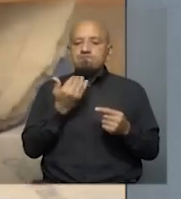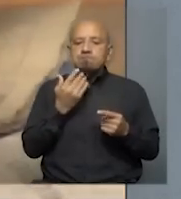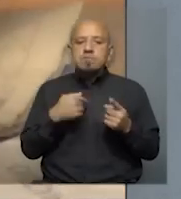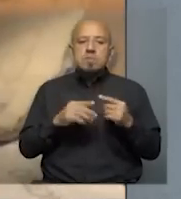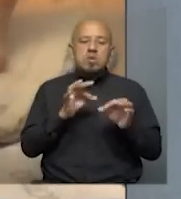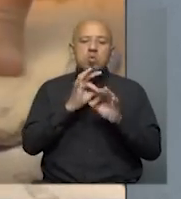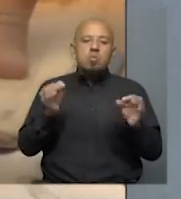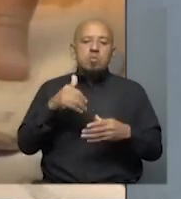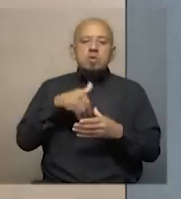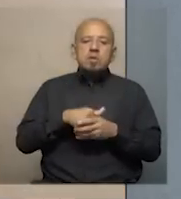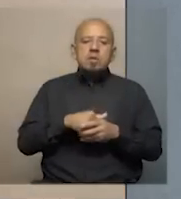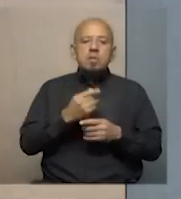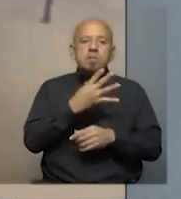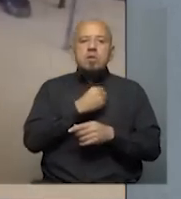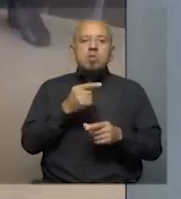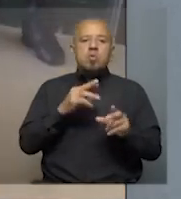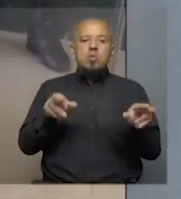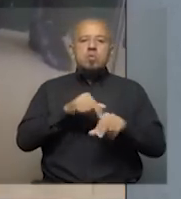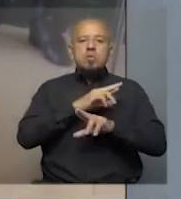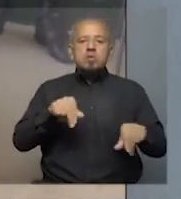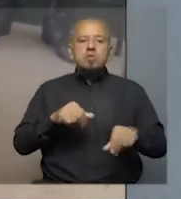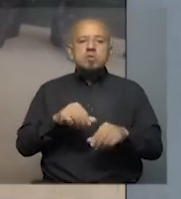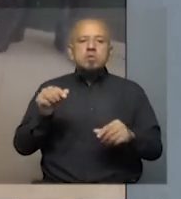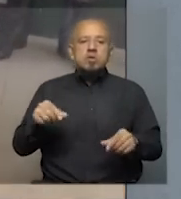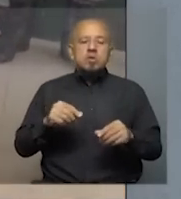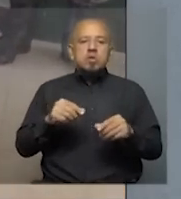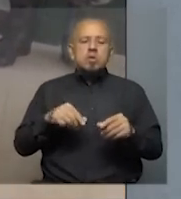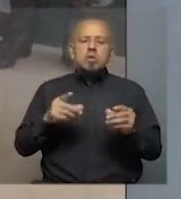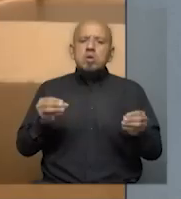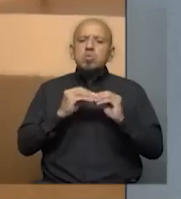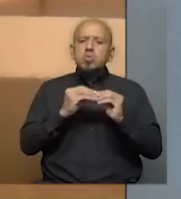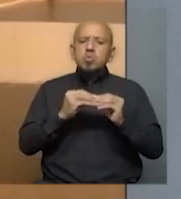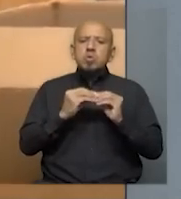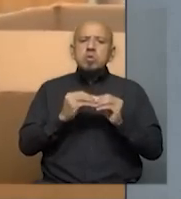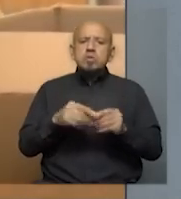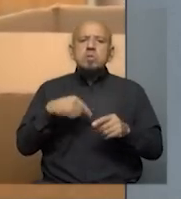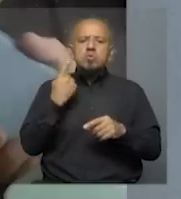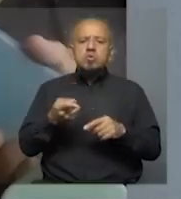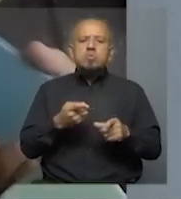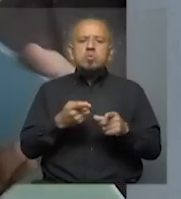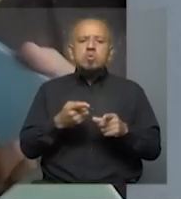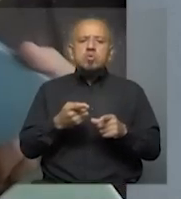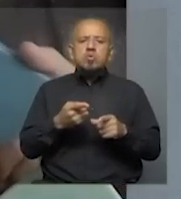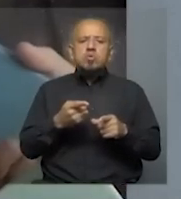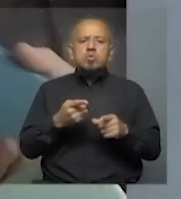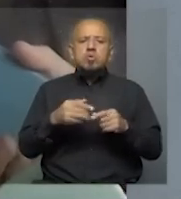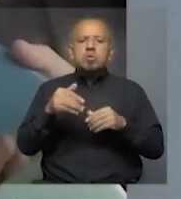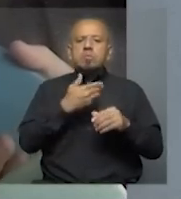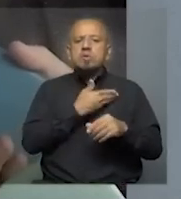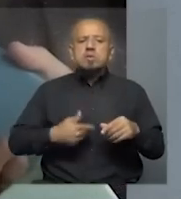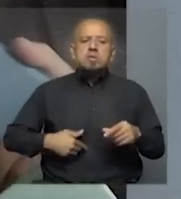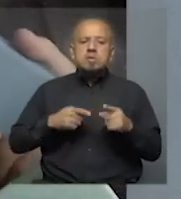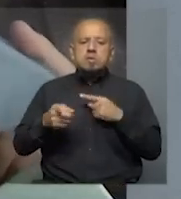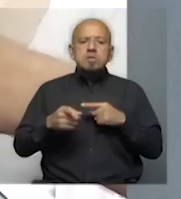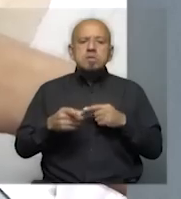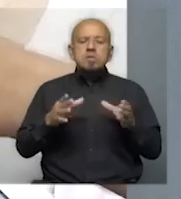votará en blanco o anulado. Ante la consulta de quién preferiría usted que fuera presidente en el próximo periodo, las respuestas espontáneas en la interna